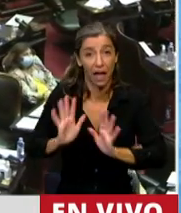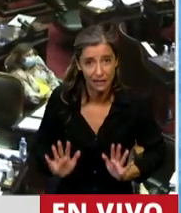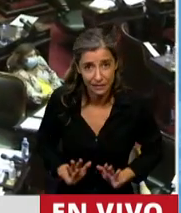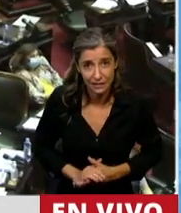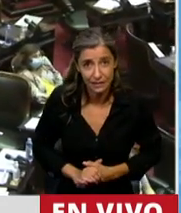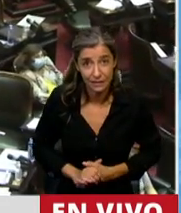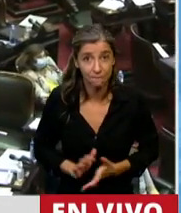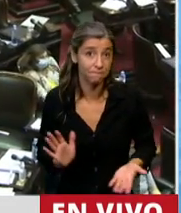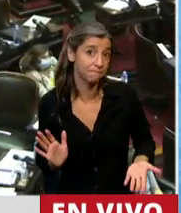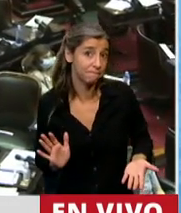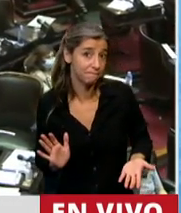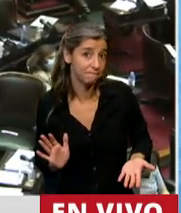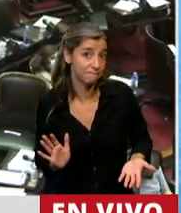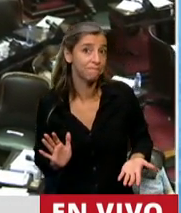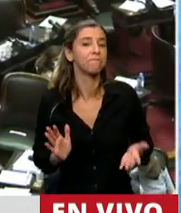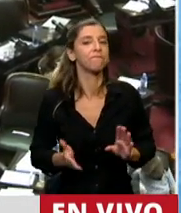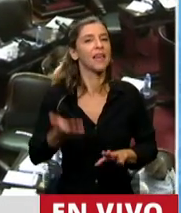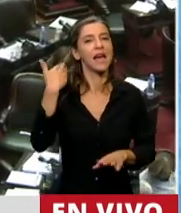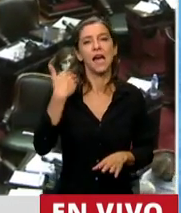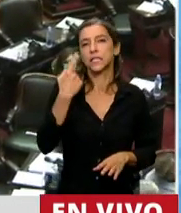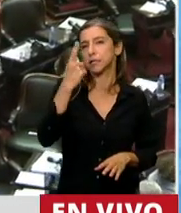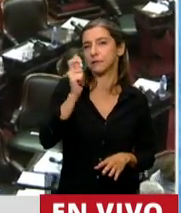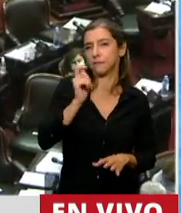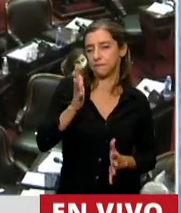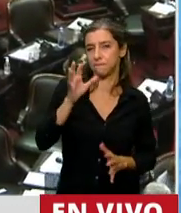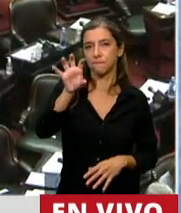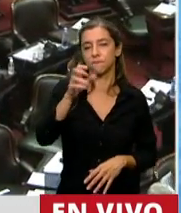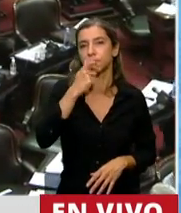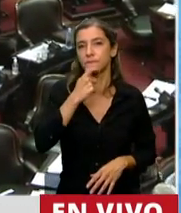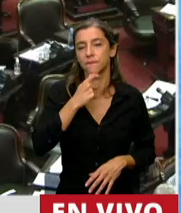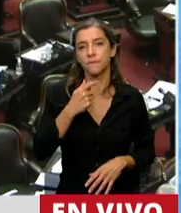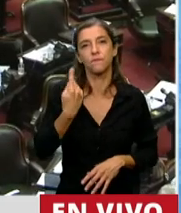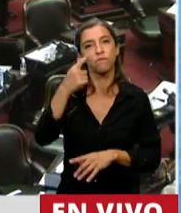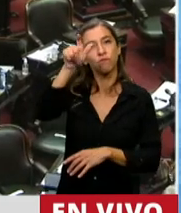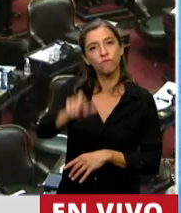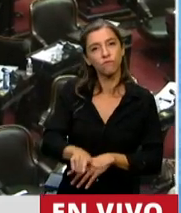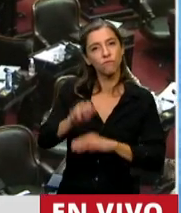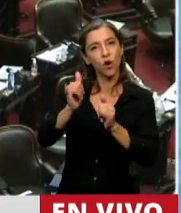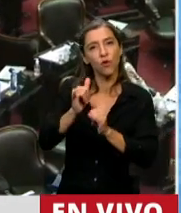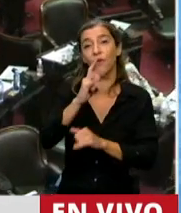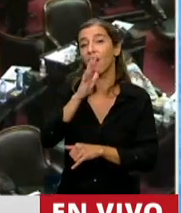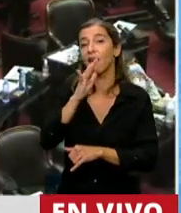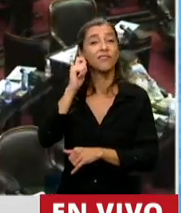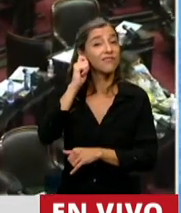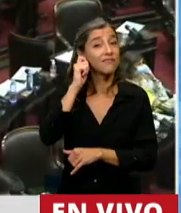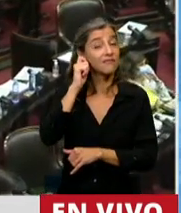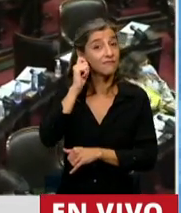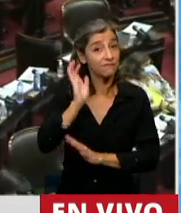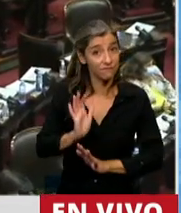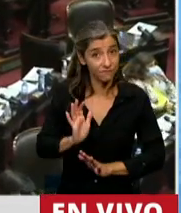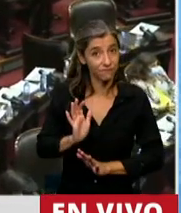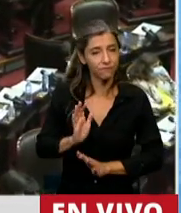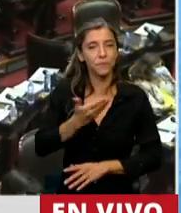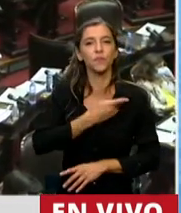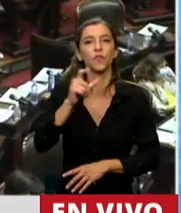Hace poco en Mendoza, hace poco más de un mes, fue asesinada una joven de 14 años, una chica de 14